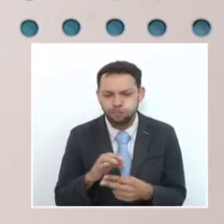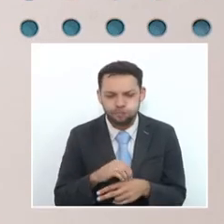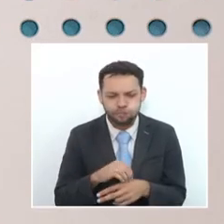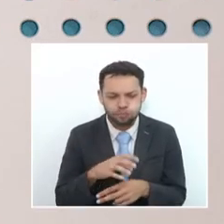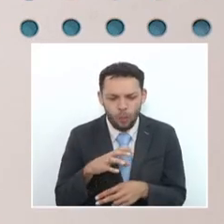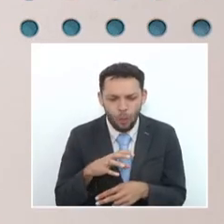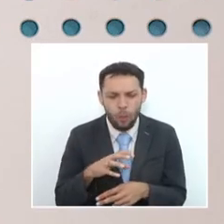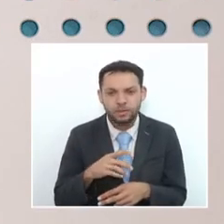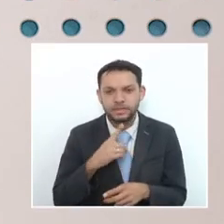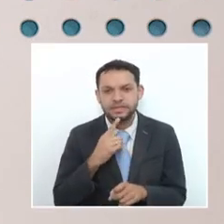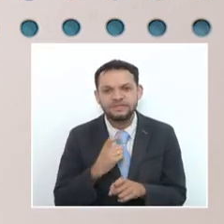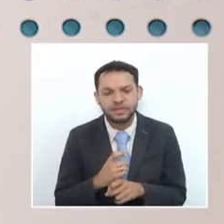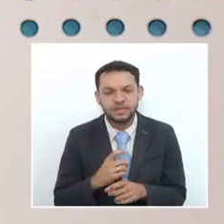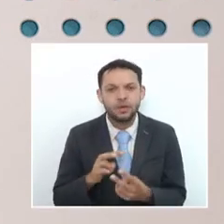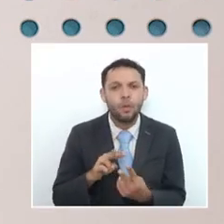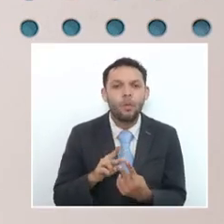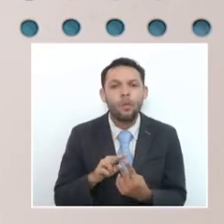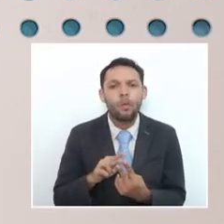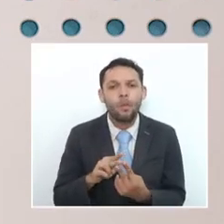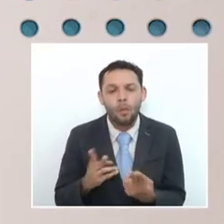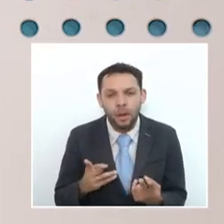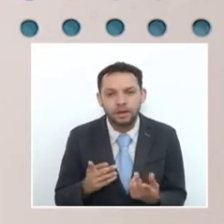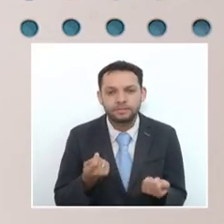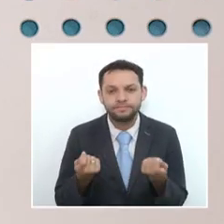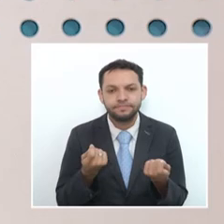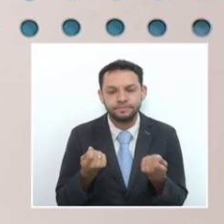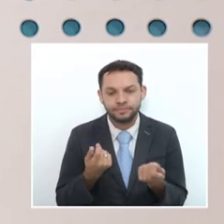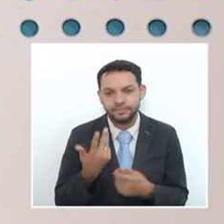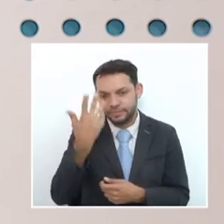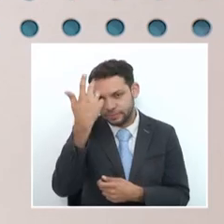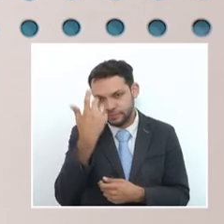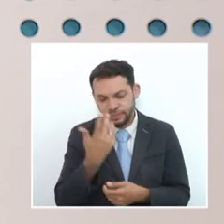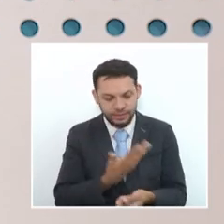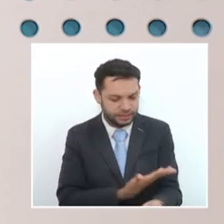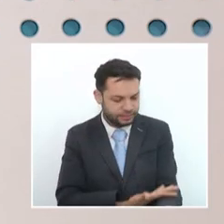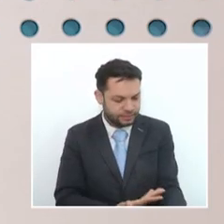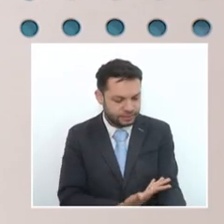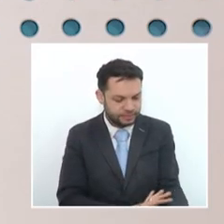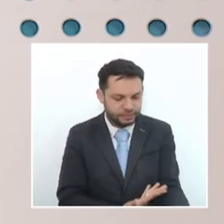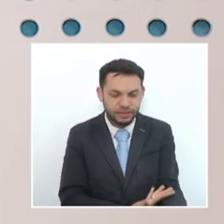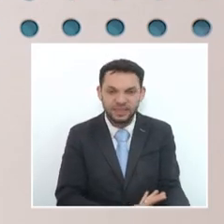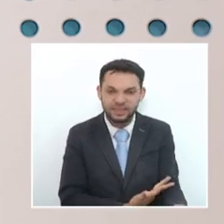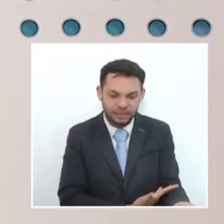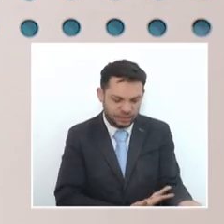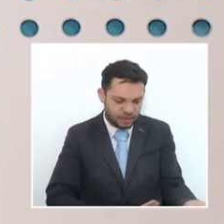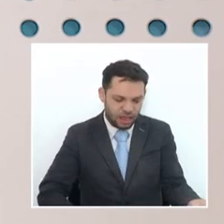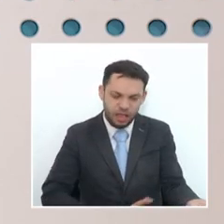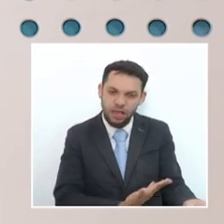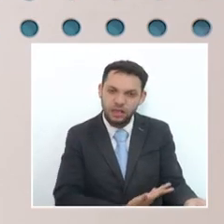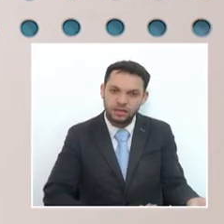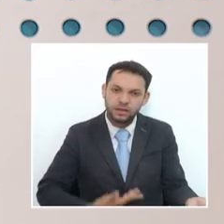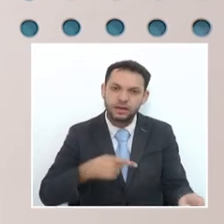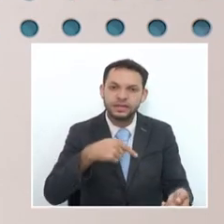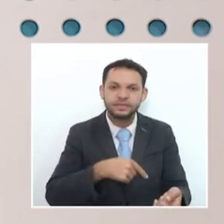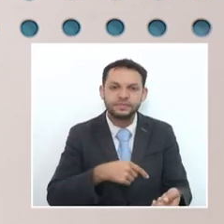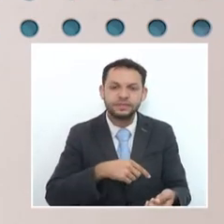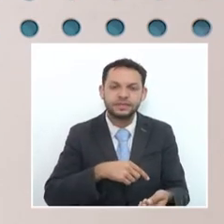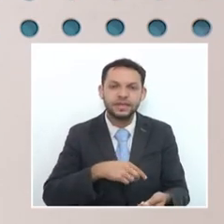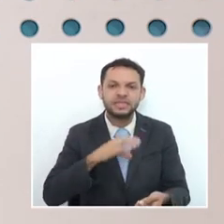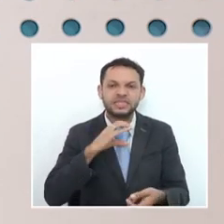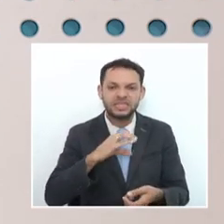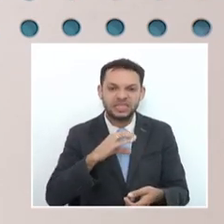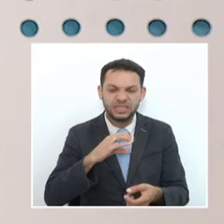grueso. ¿Y por qué se aumenta en el examen de sangre la proteína C reactiva? Porque está haciendo un proceso